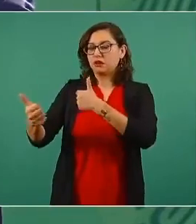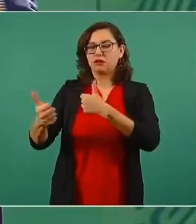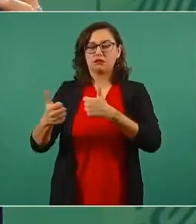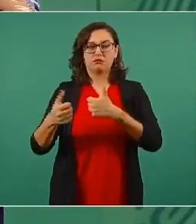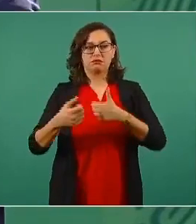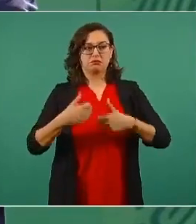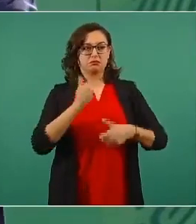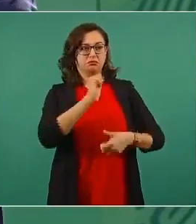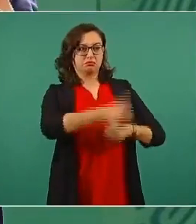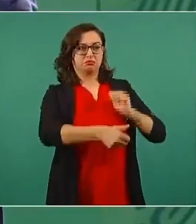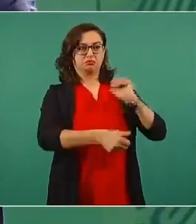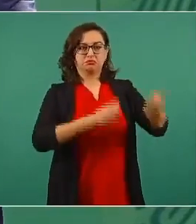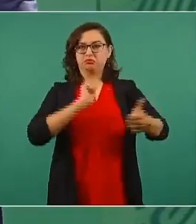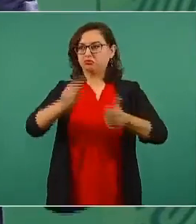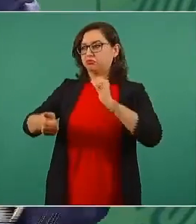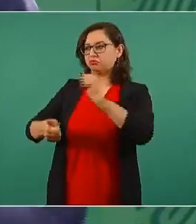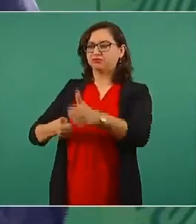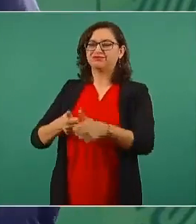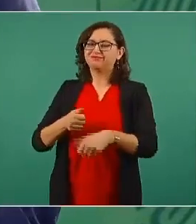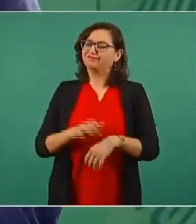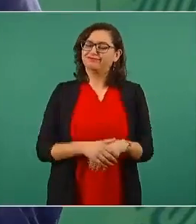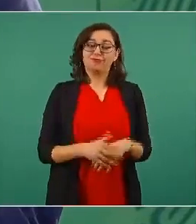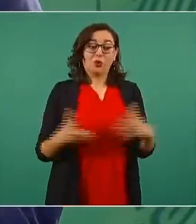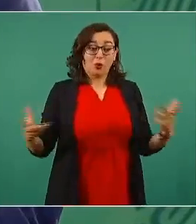Tenemos que agruparnos,